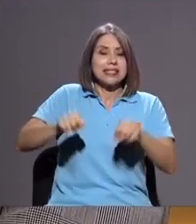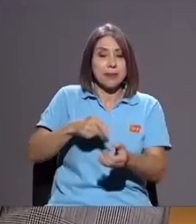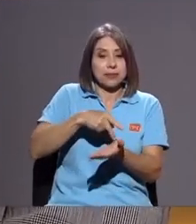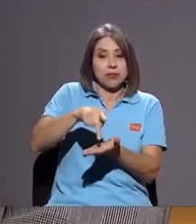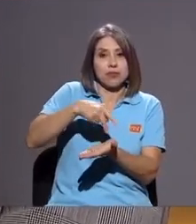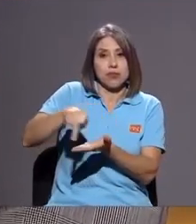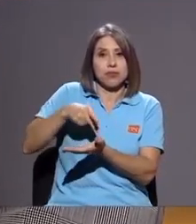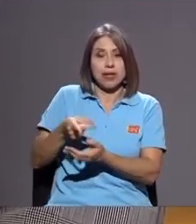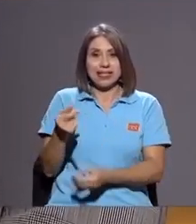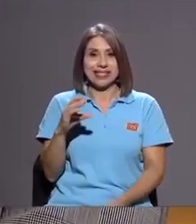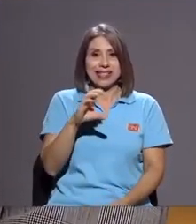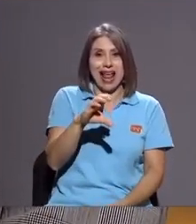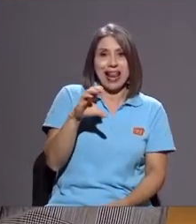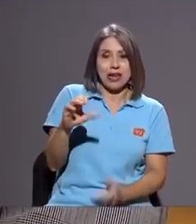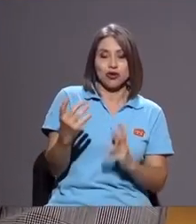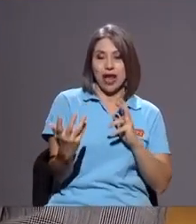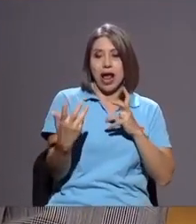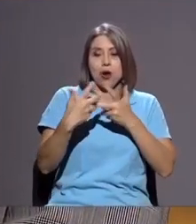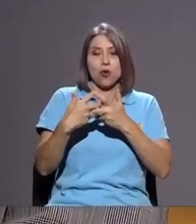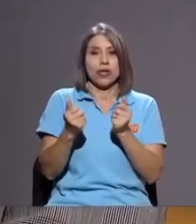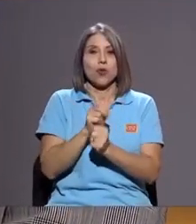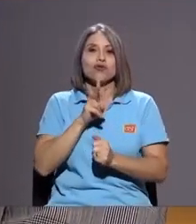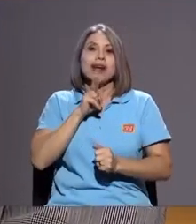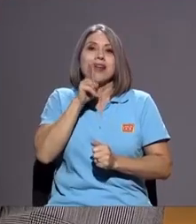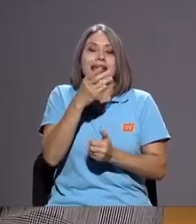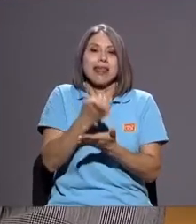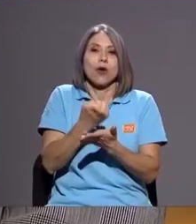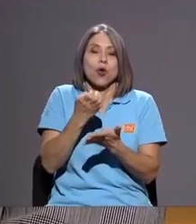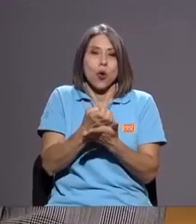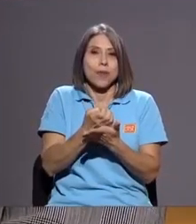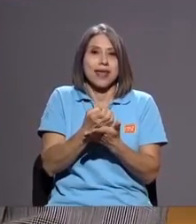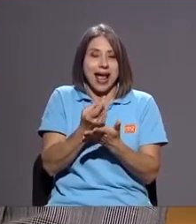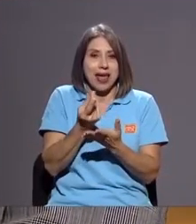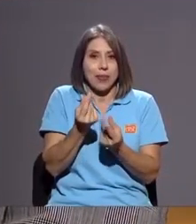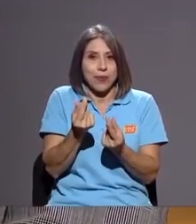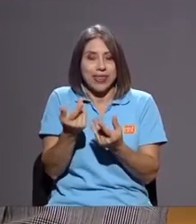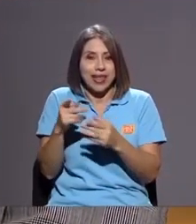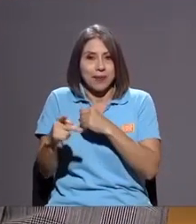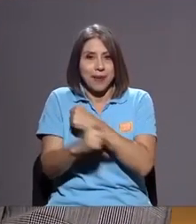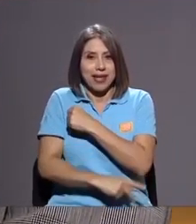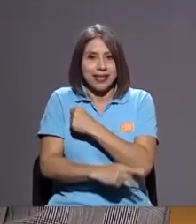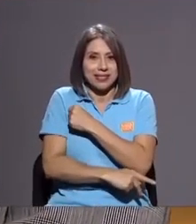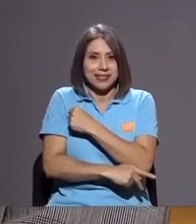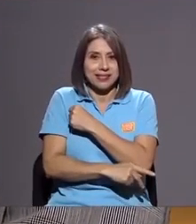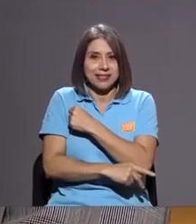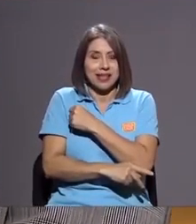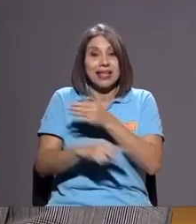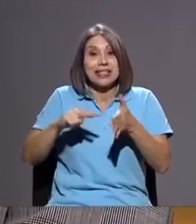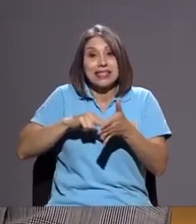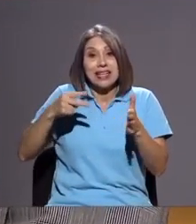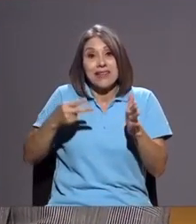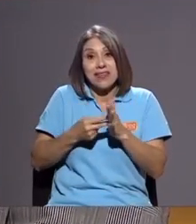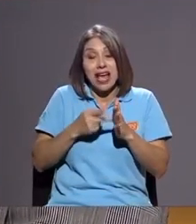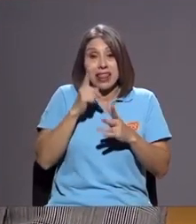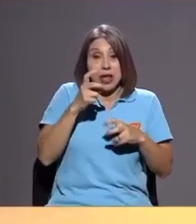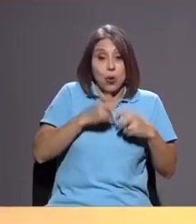la realidad económica y fiscal del país. O sea, que de toda crisis, en última instancia, siempre sale alguna